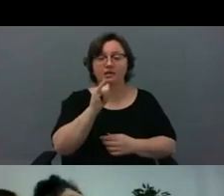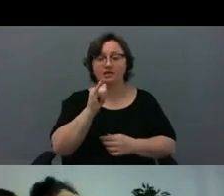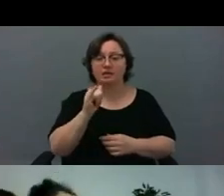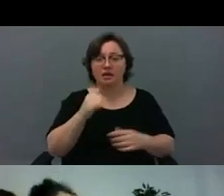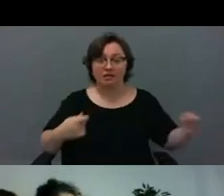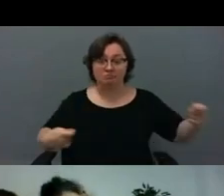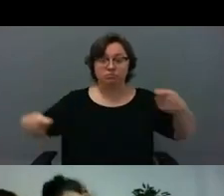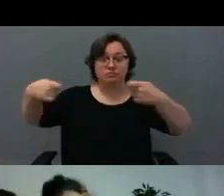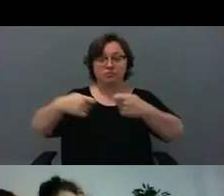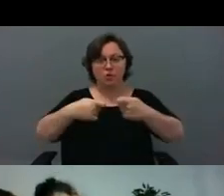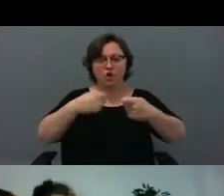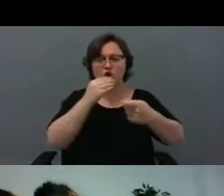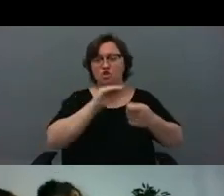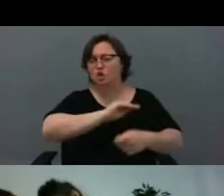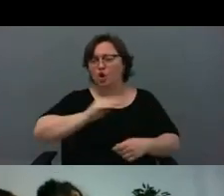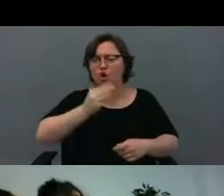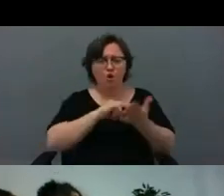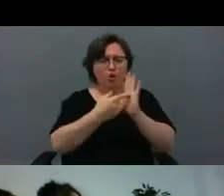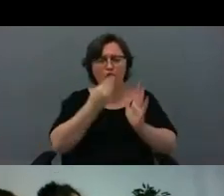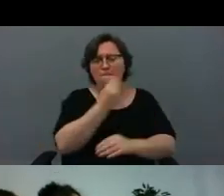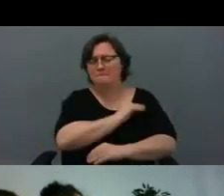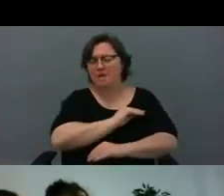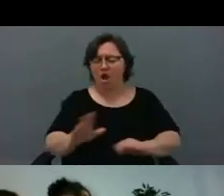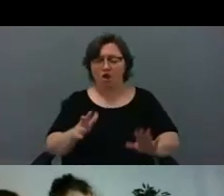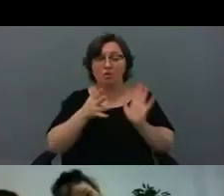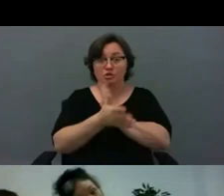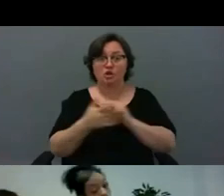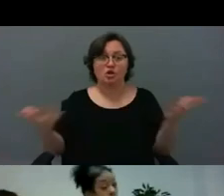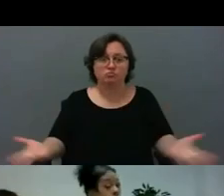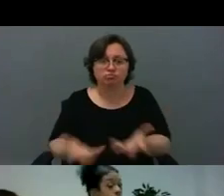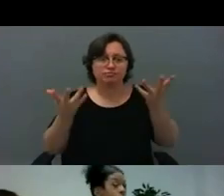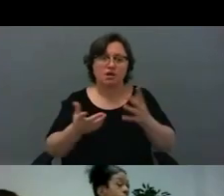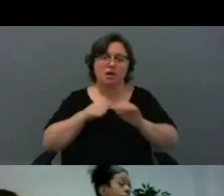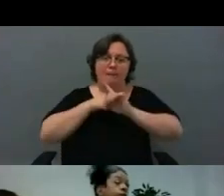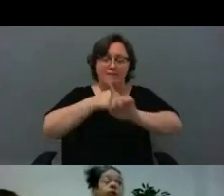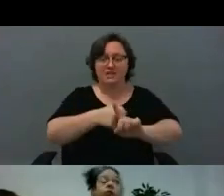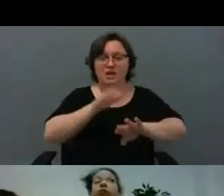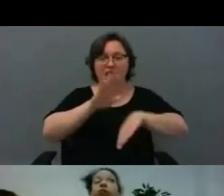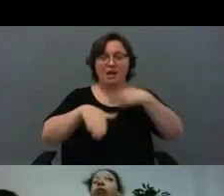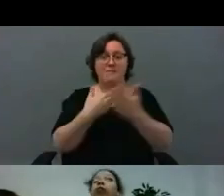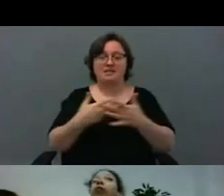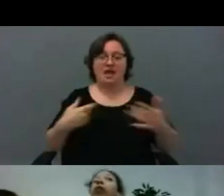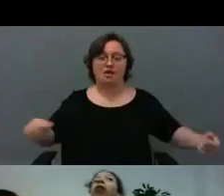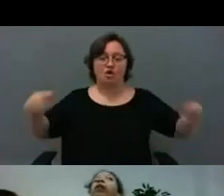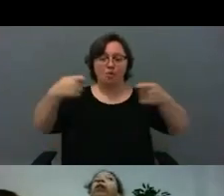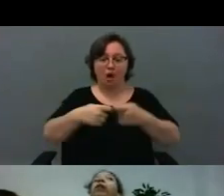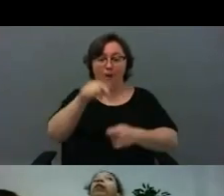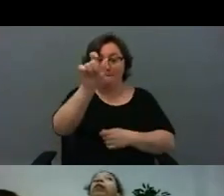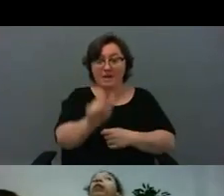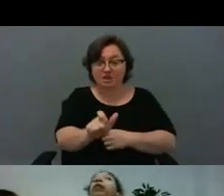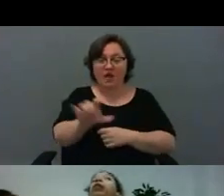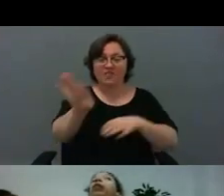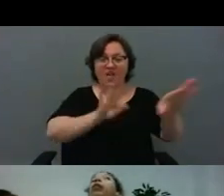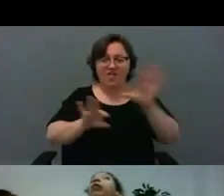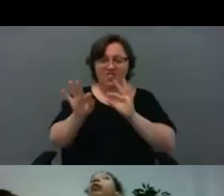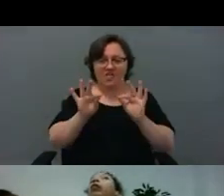grandes soluciones, ¿no? Y estamos tratando de promocionar que esto sea así, ¿no? Que haya esa posibilidad de que cada persona elija en qué